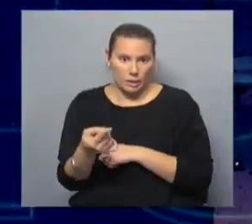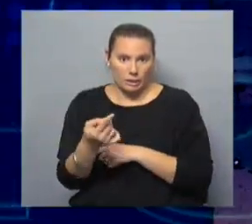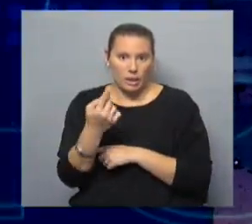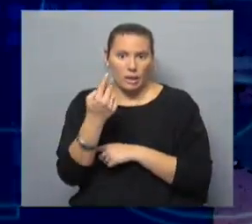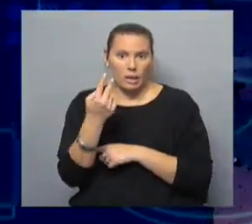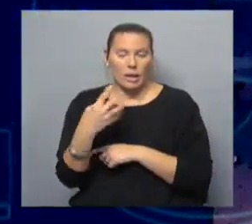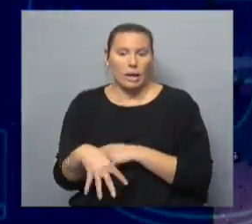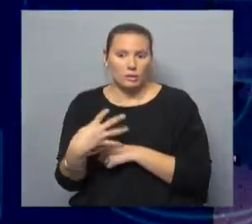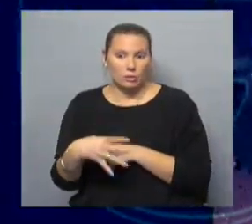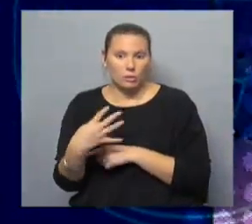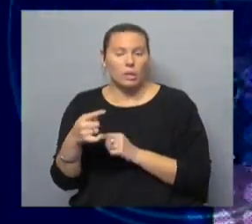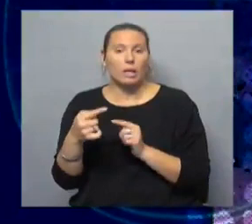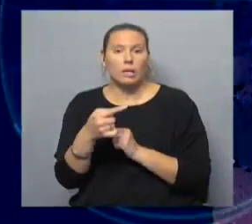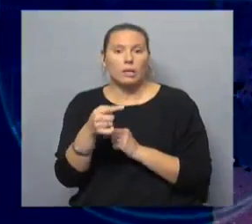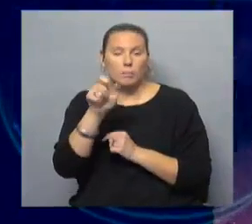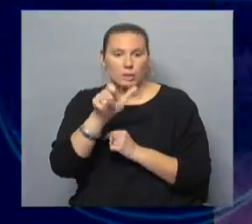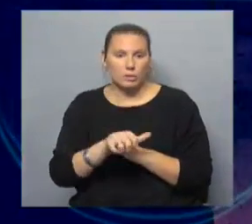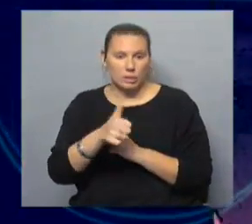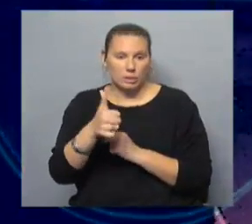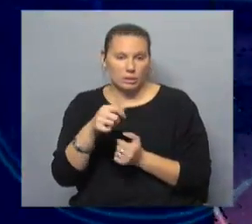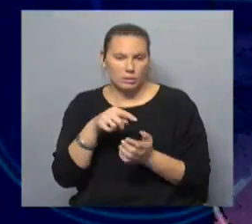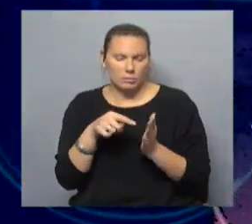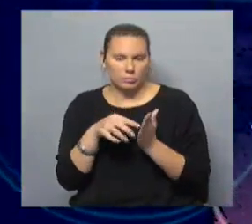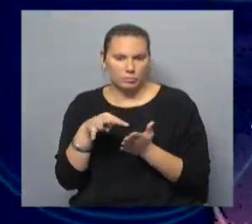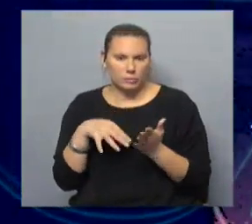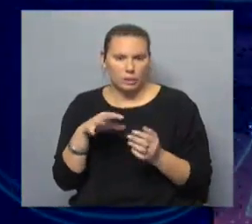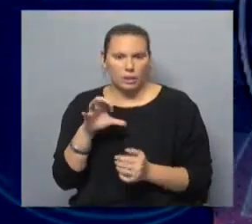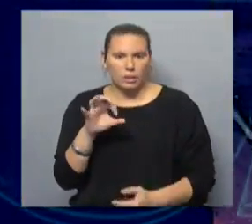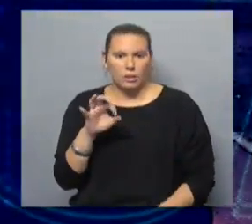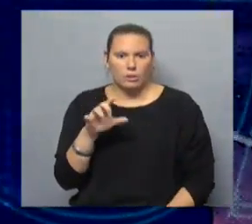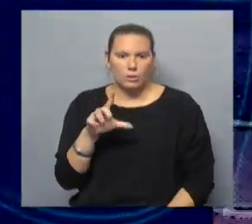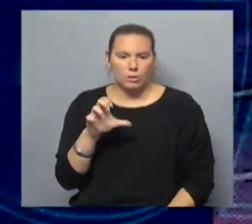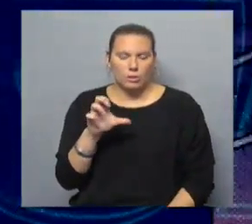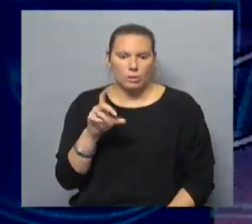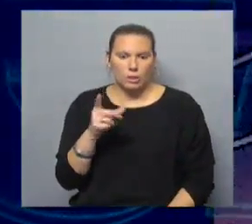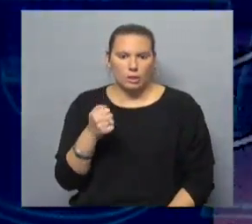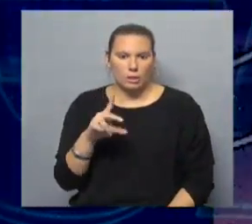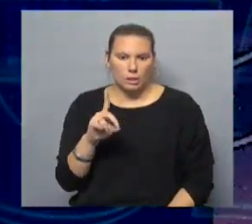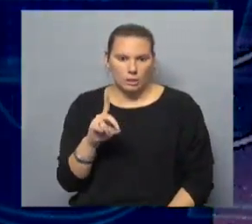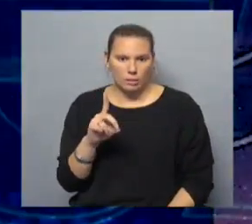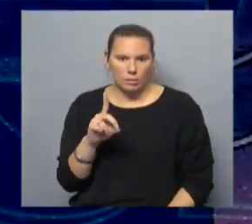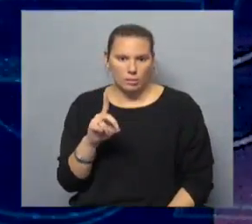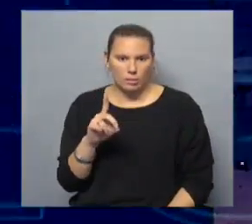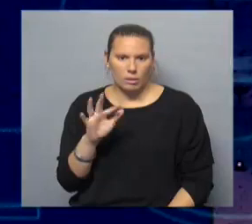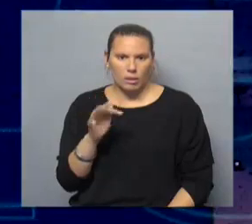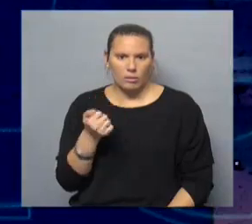Así que ahí están los ganadores. Los leo acá, a ver. Soledad Viernes,